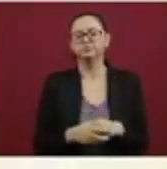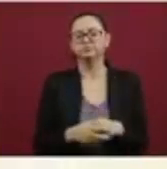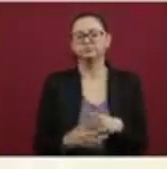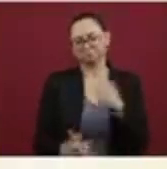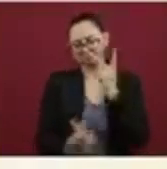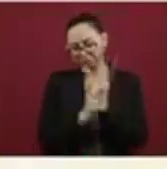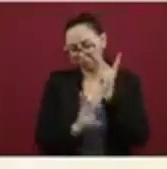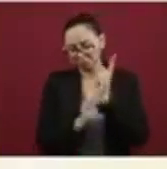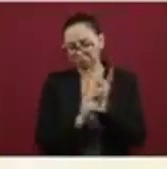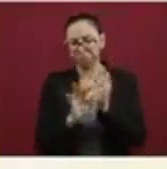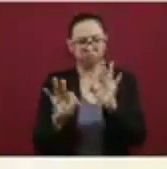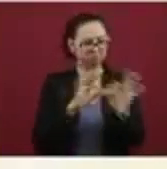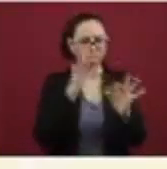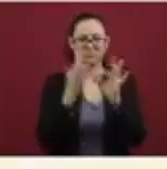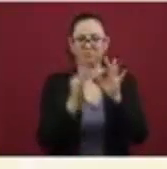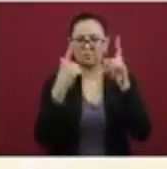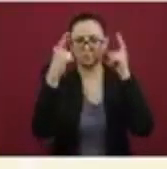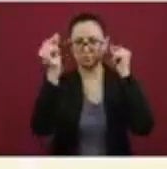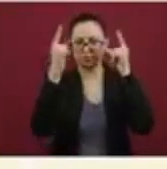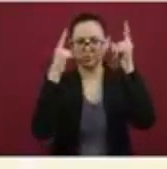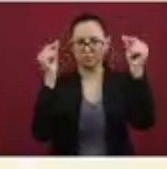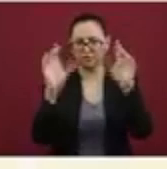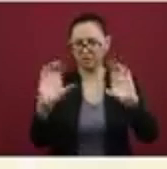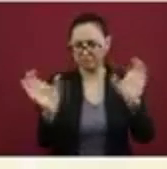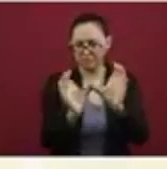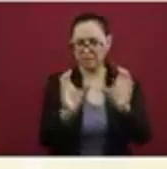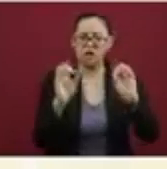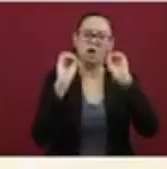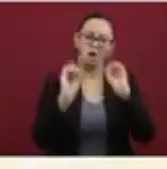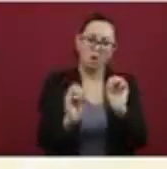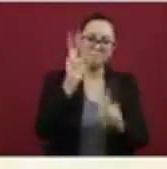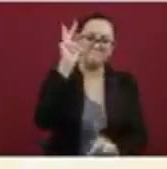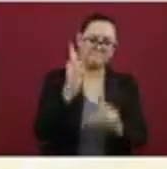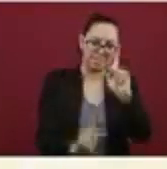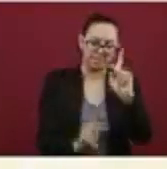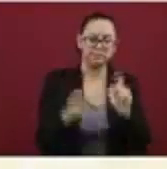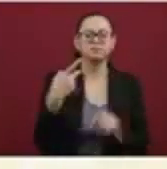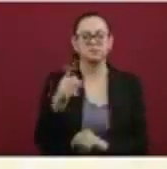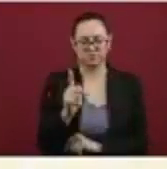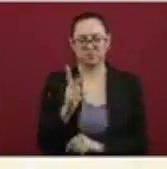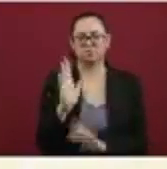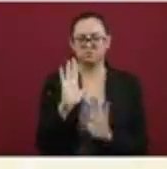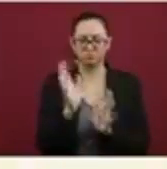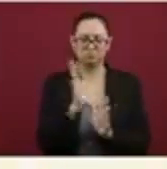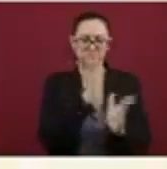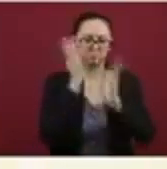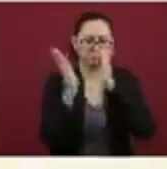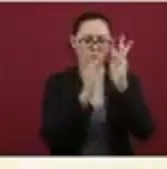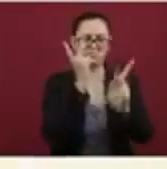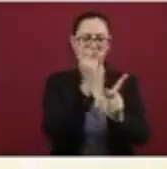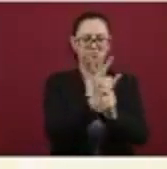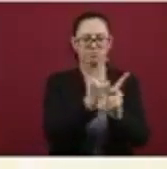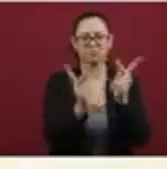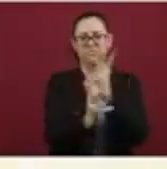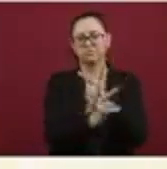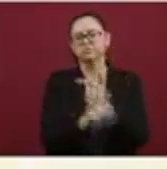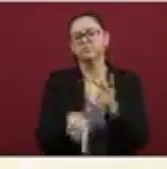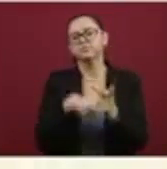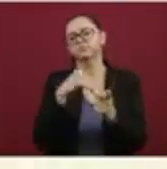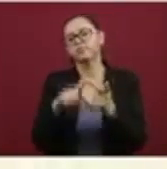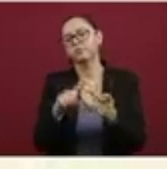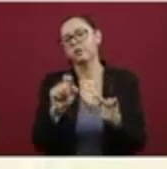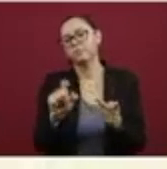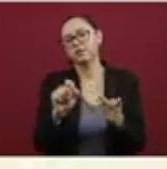concluida o que se quedó trunca, pero tienen preparatoria. El